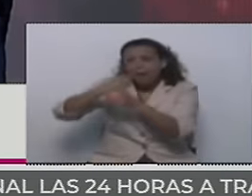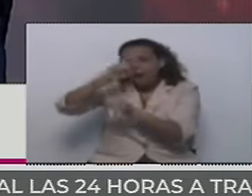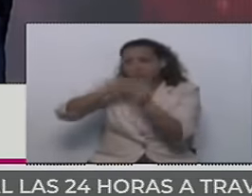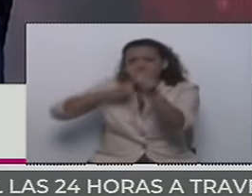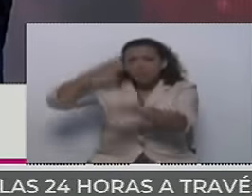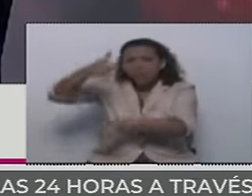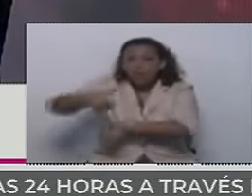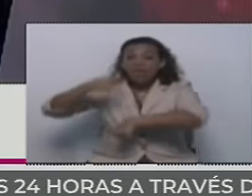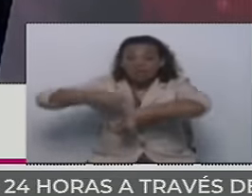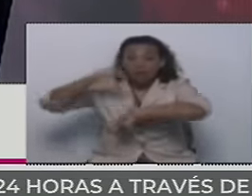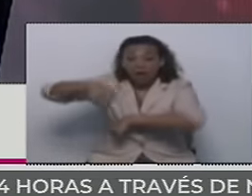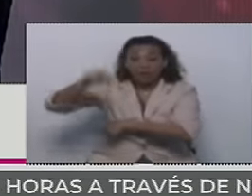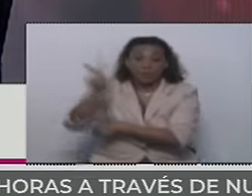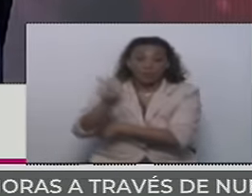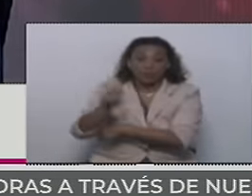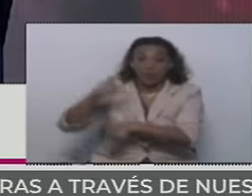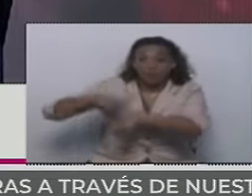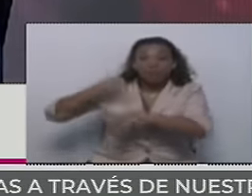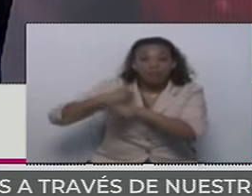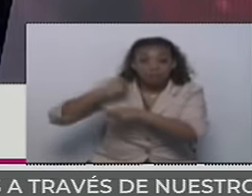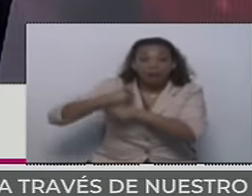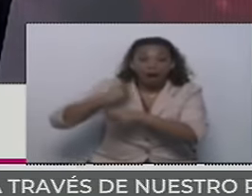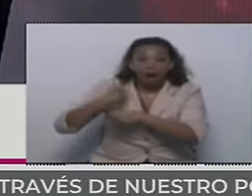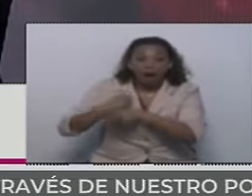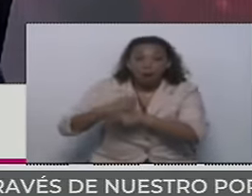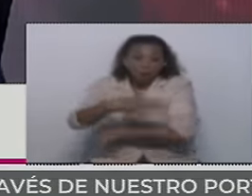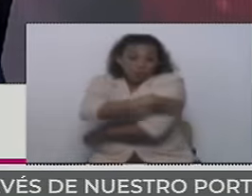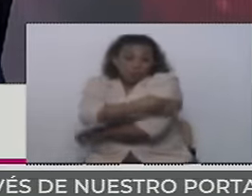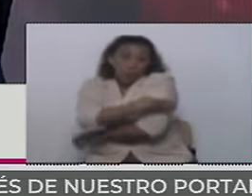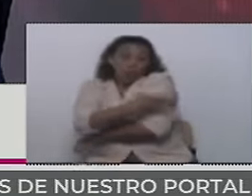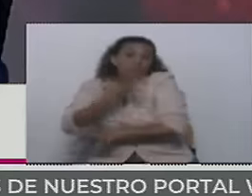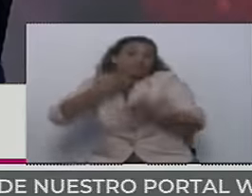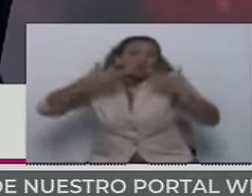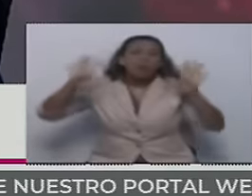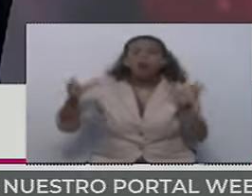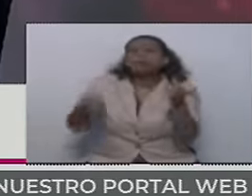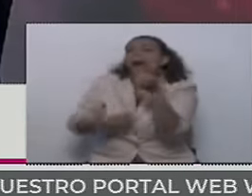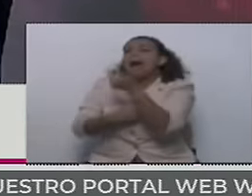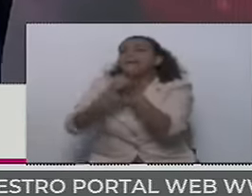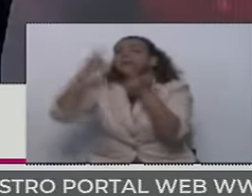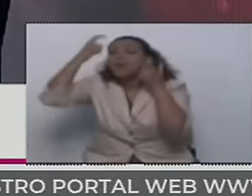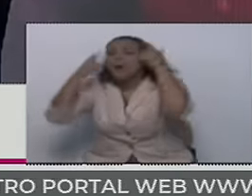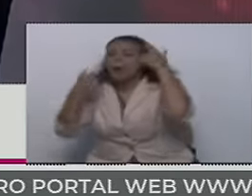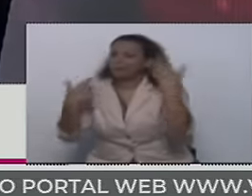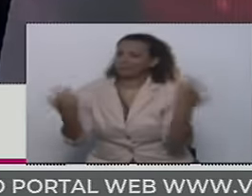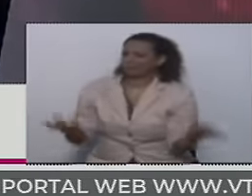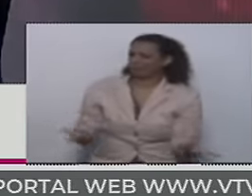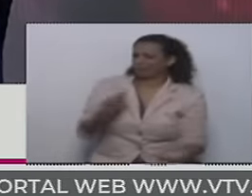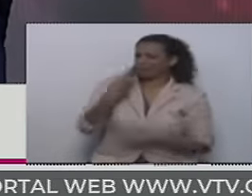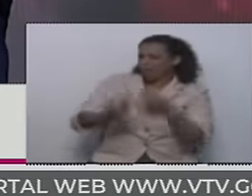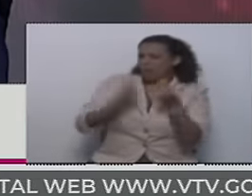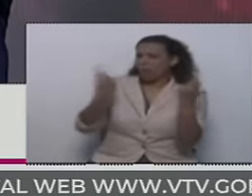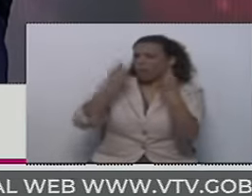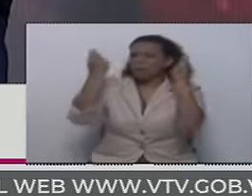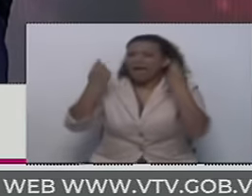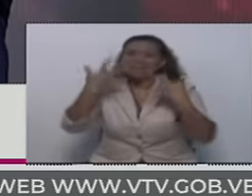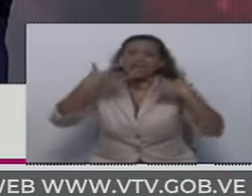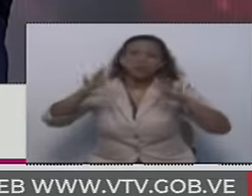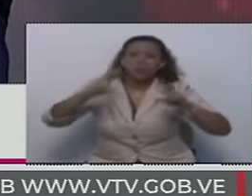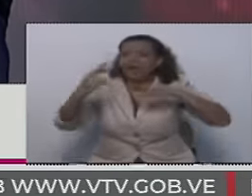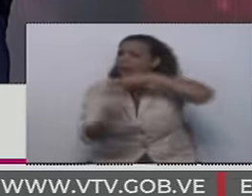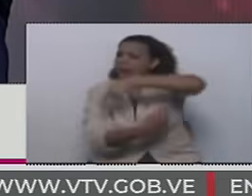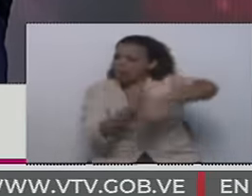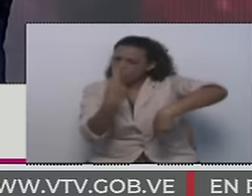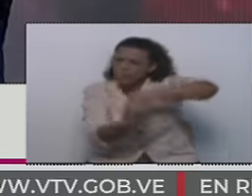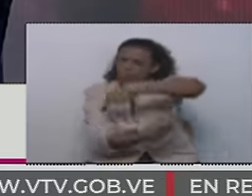en una época desde la izquierda revolucionaria como infiltrado en una organización que llamaban Tendencia